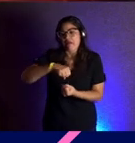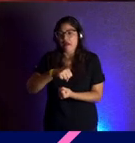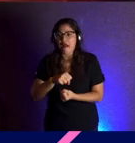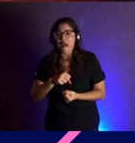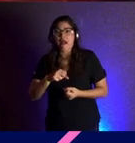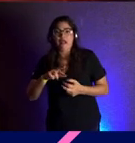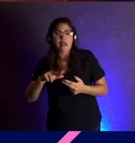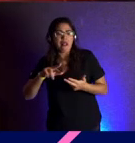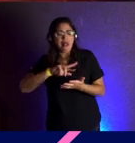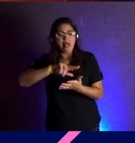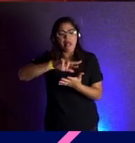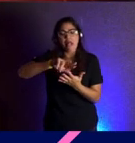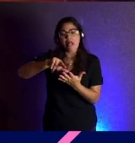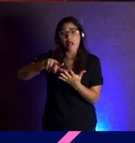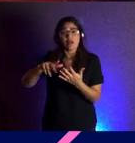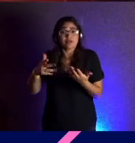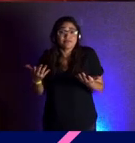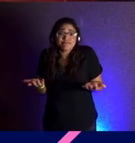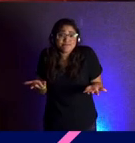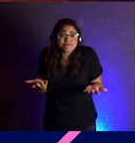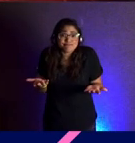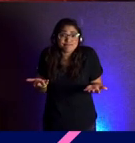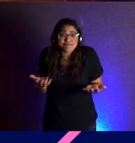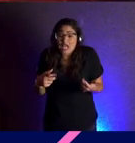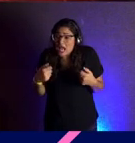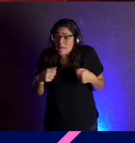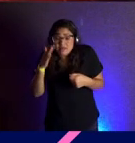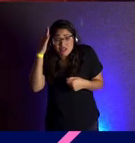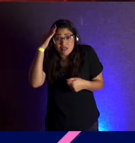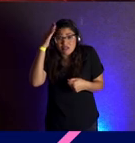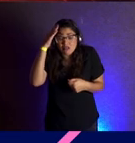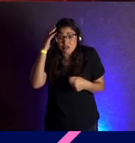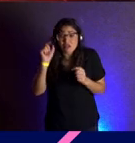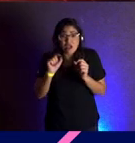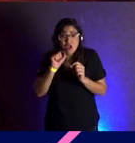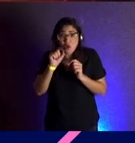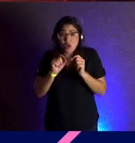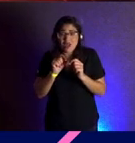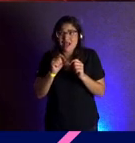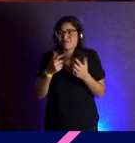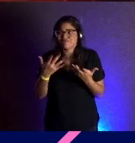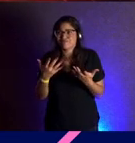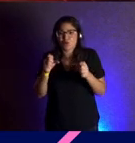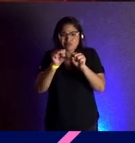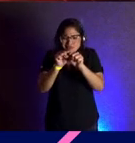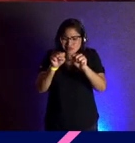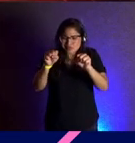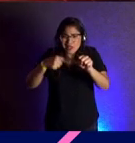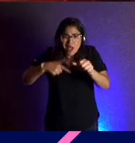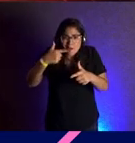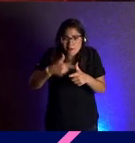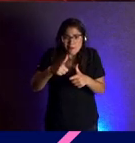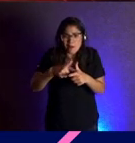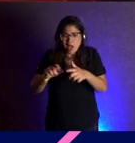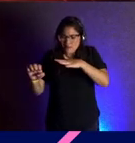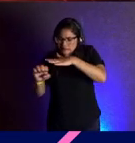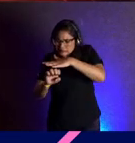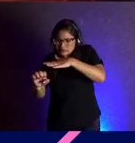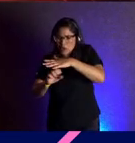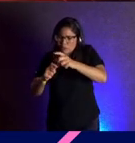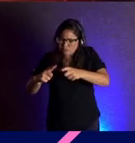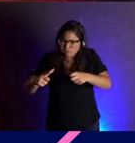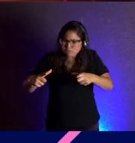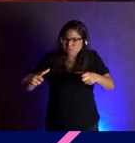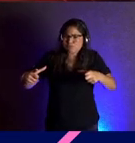que la gente entienda que es un problema de sistema, de infraestructura, de grandes empresas, del ciclo de waste,